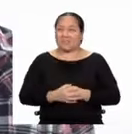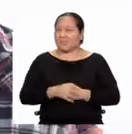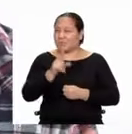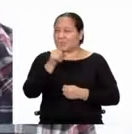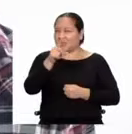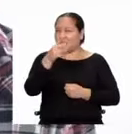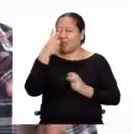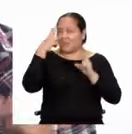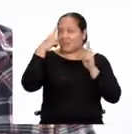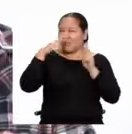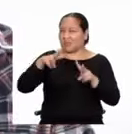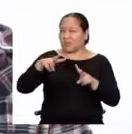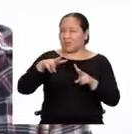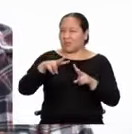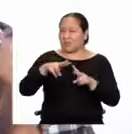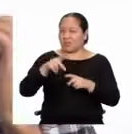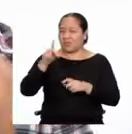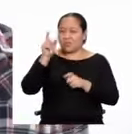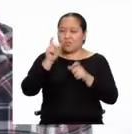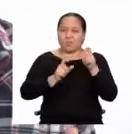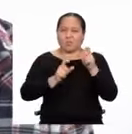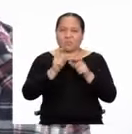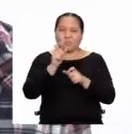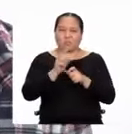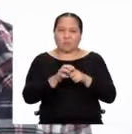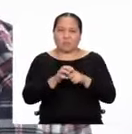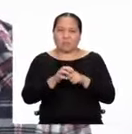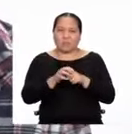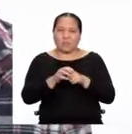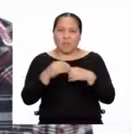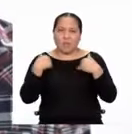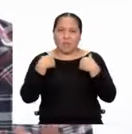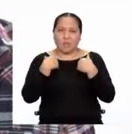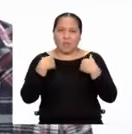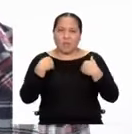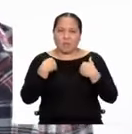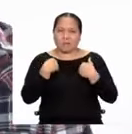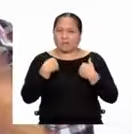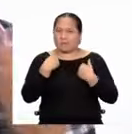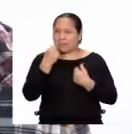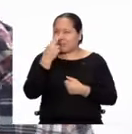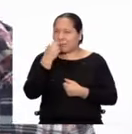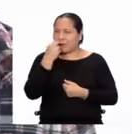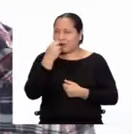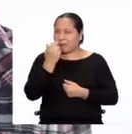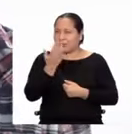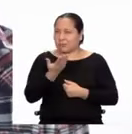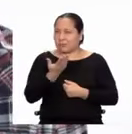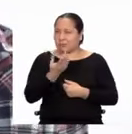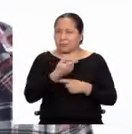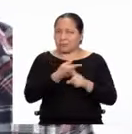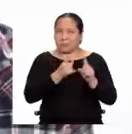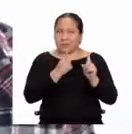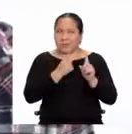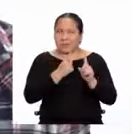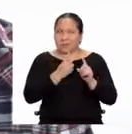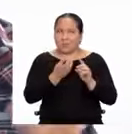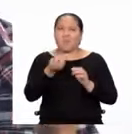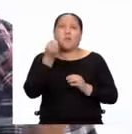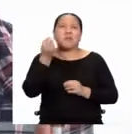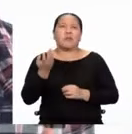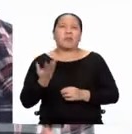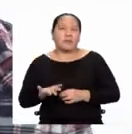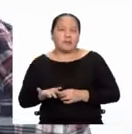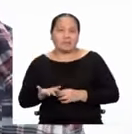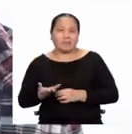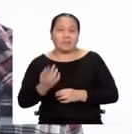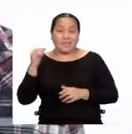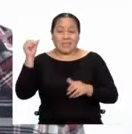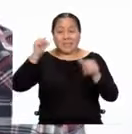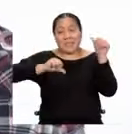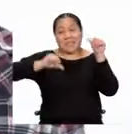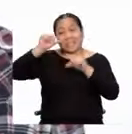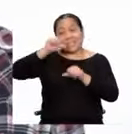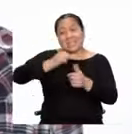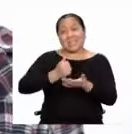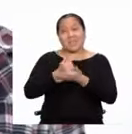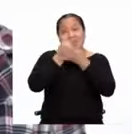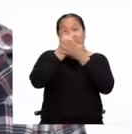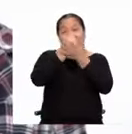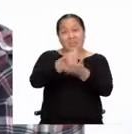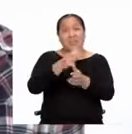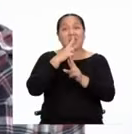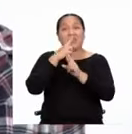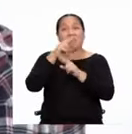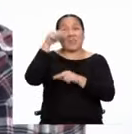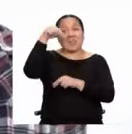dado cuenta que somos una especie bastante rara? Pero como casi todo, debe haber un porqué, y la ciencia nos ayudará a